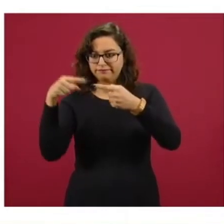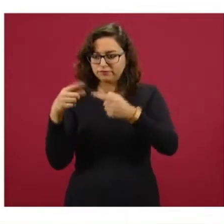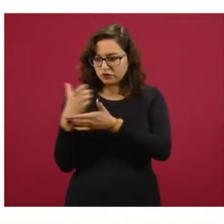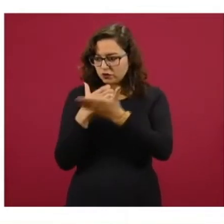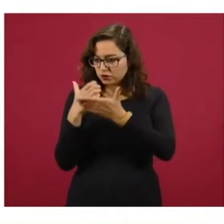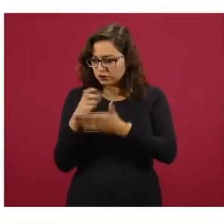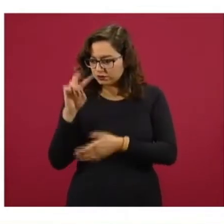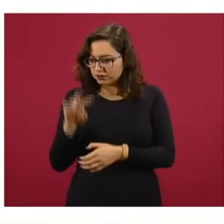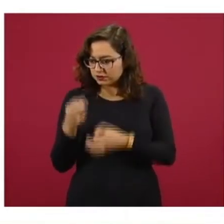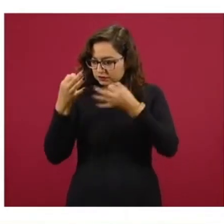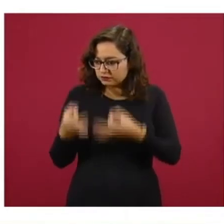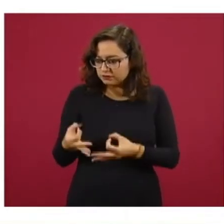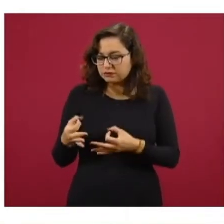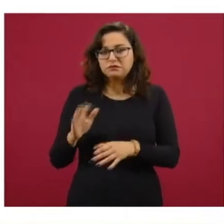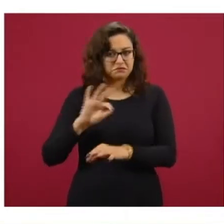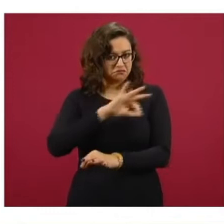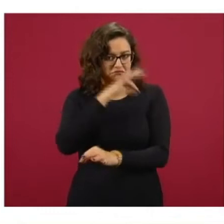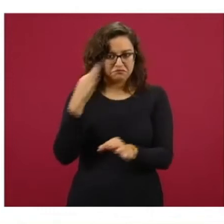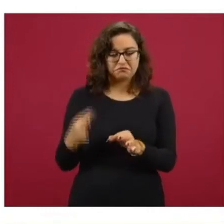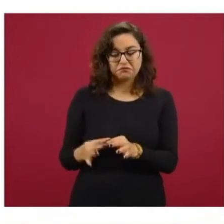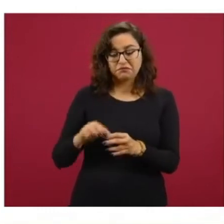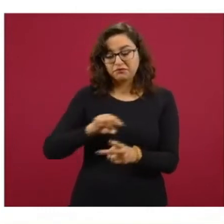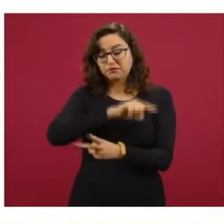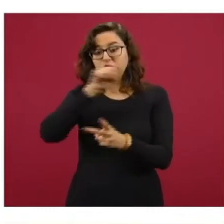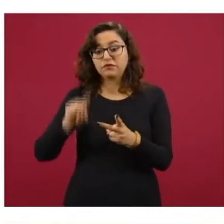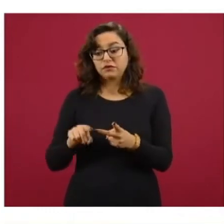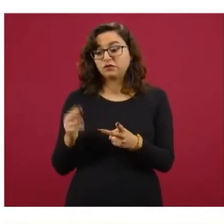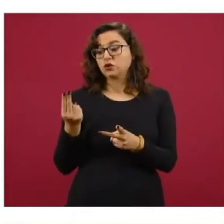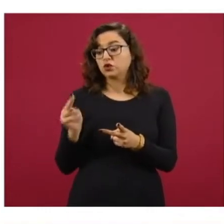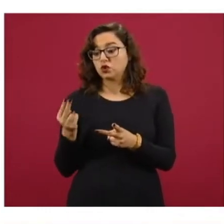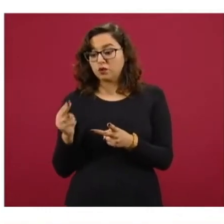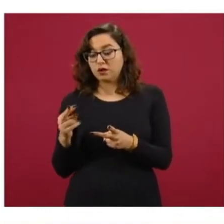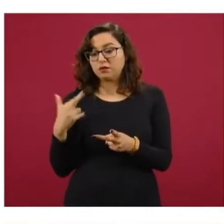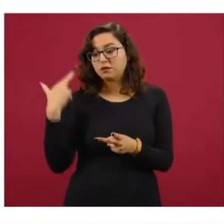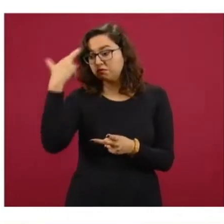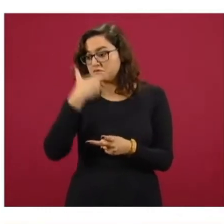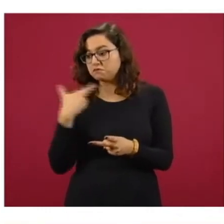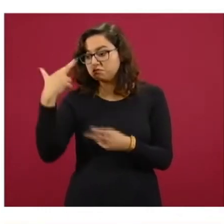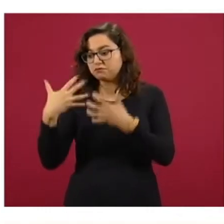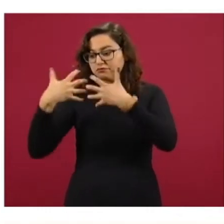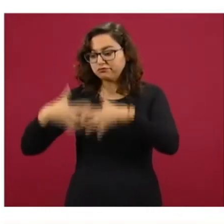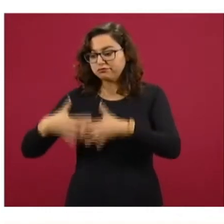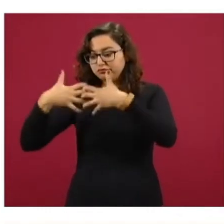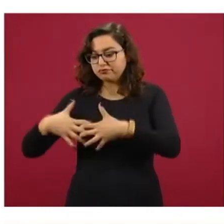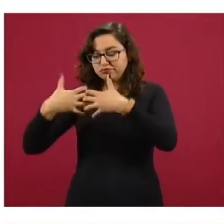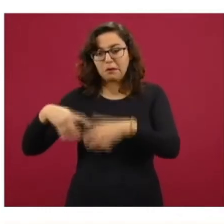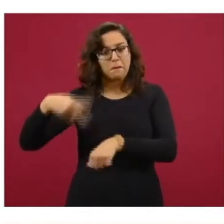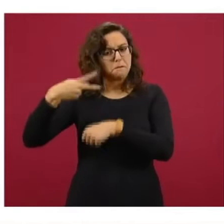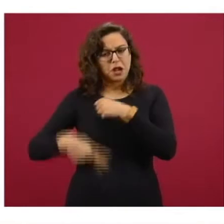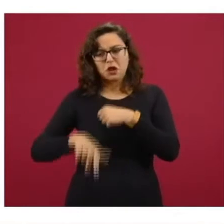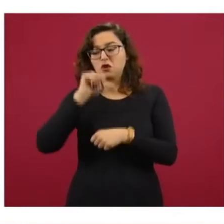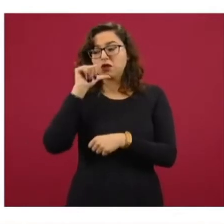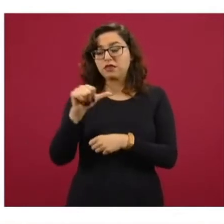Mediados de noviembre presentarán lo necesario para la evaluación sobre manufactura masiva sin riesgos y,